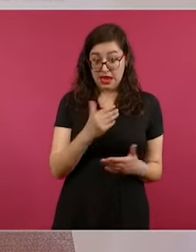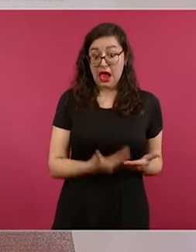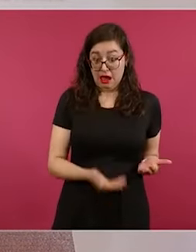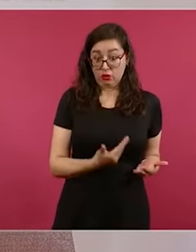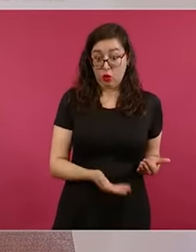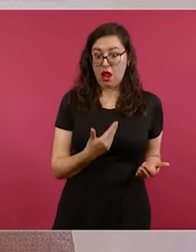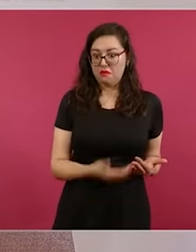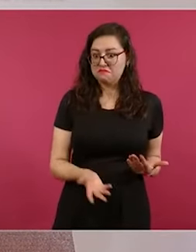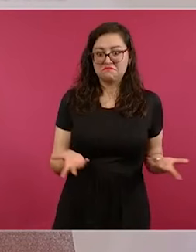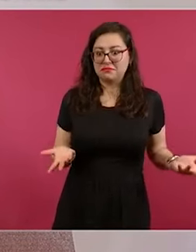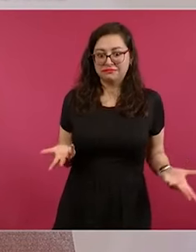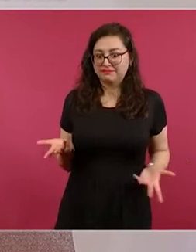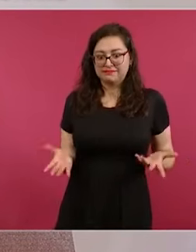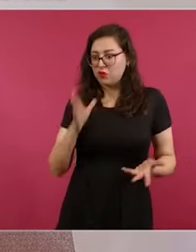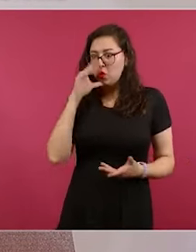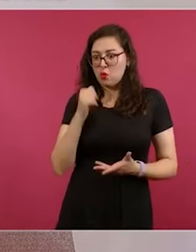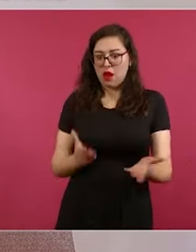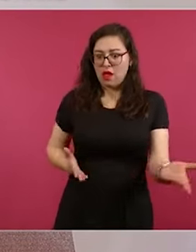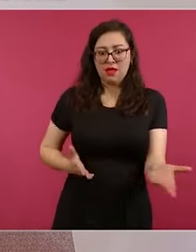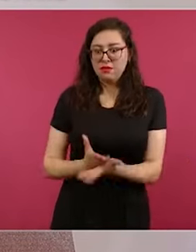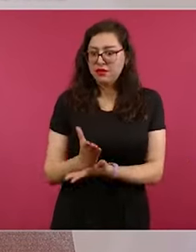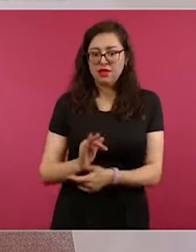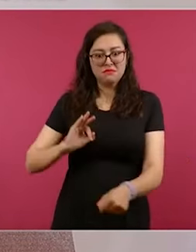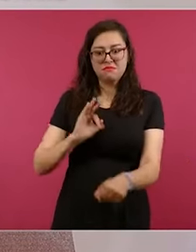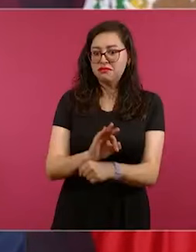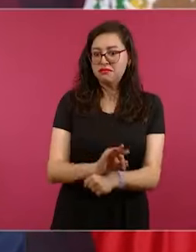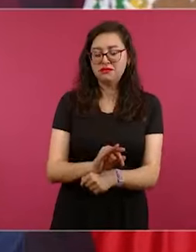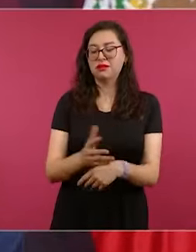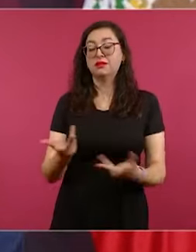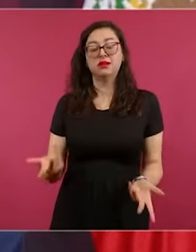tener efectos una vez que hay sentencia.